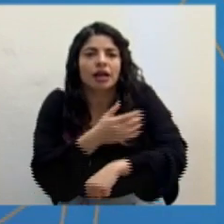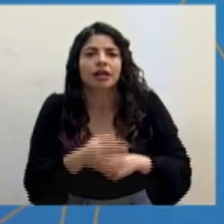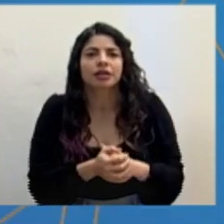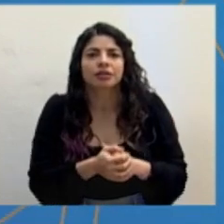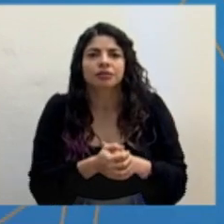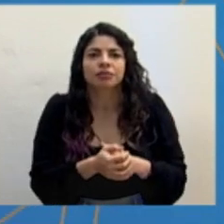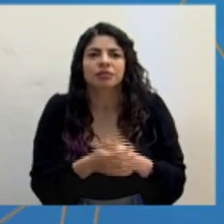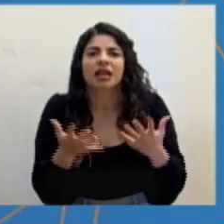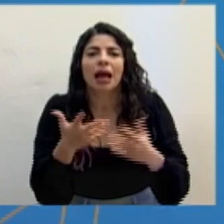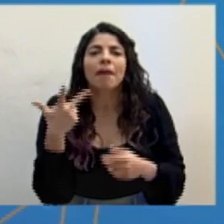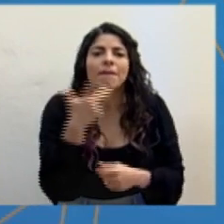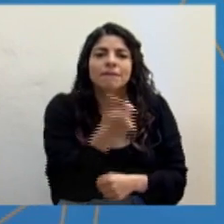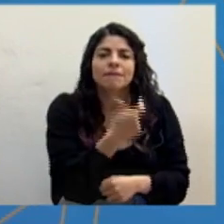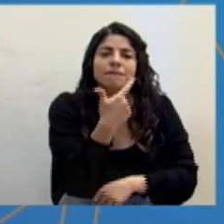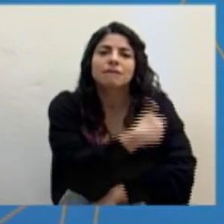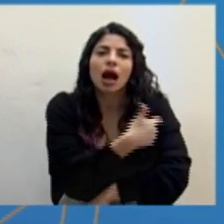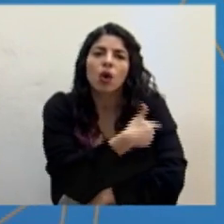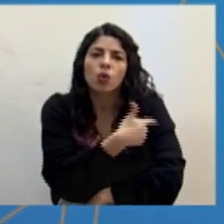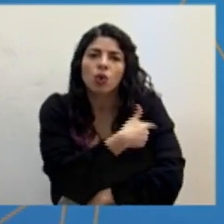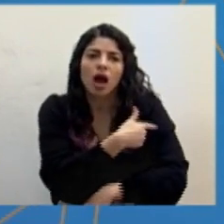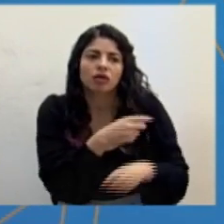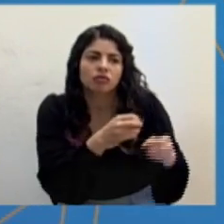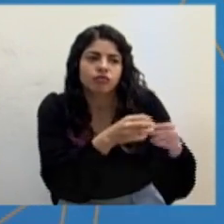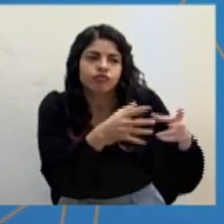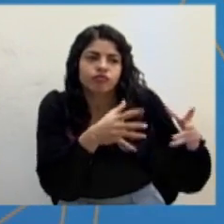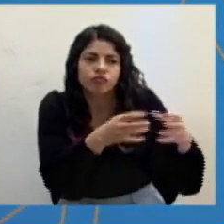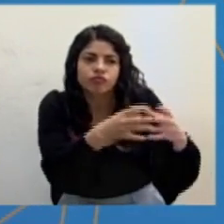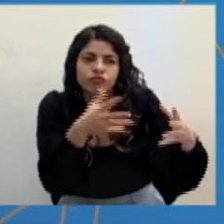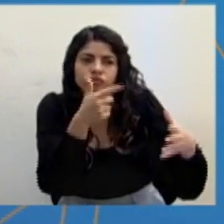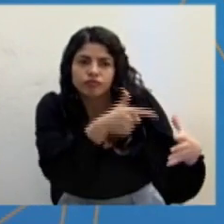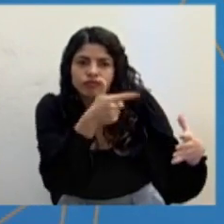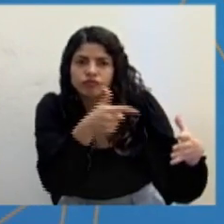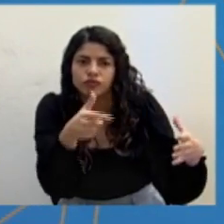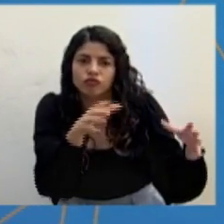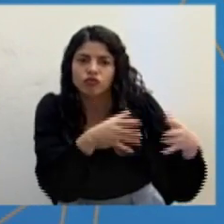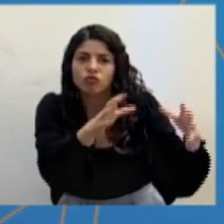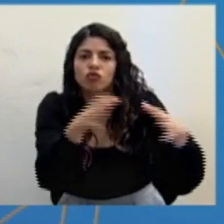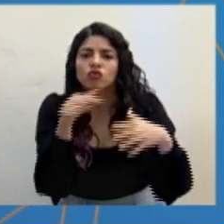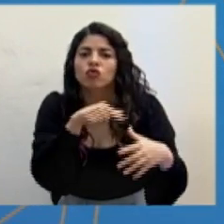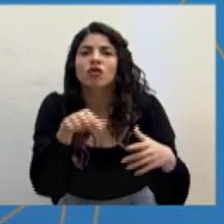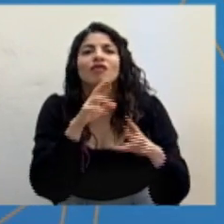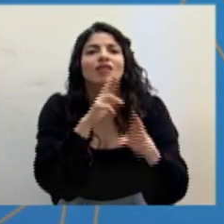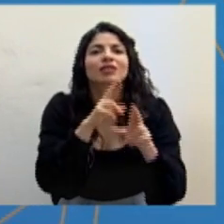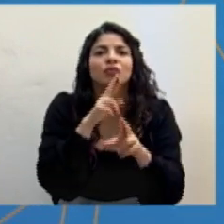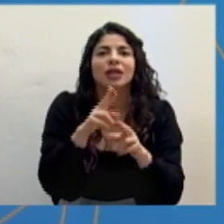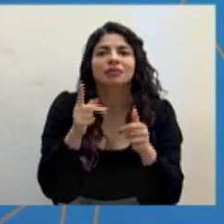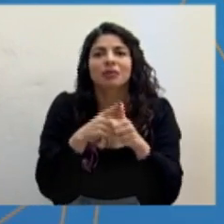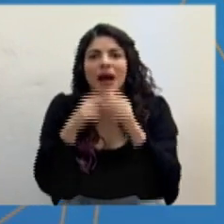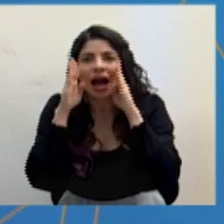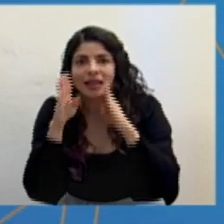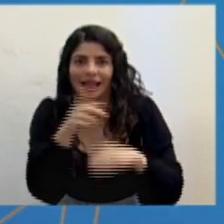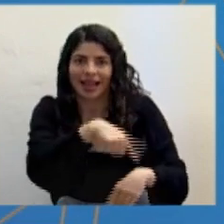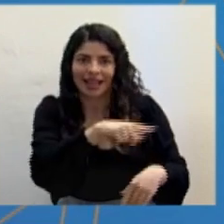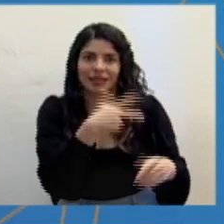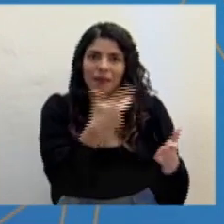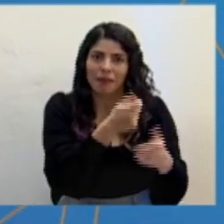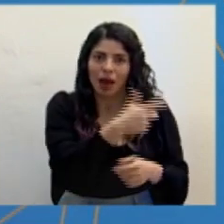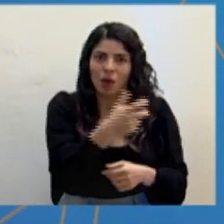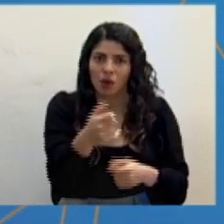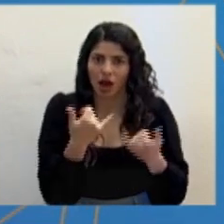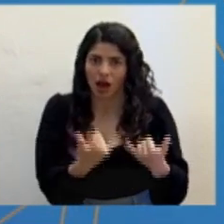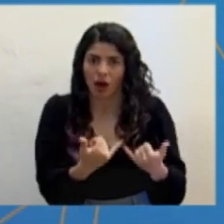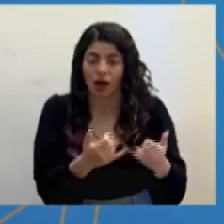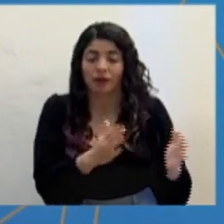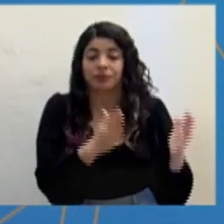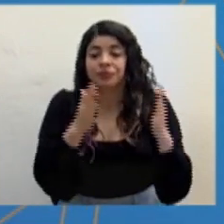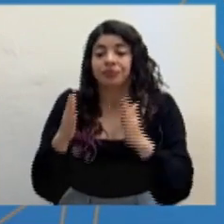la vacunación de los cuerpos de primera respuesta. En cuanto al cumplimiento de las medidas sanitarias, yo